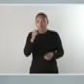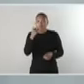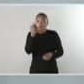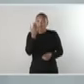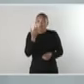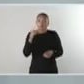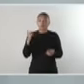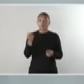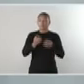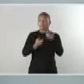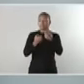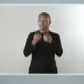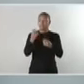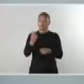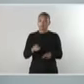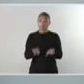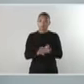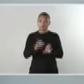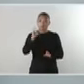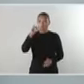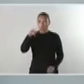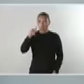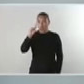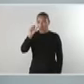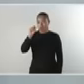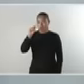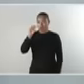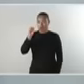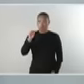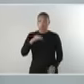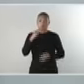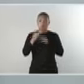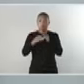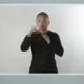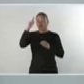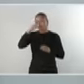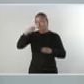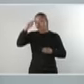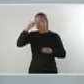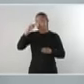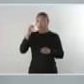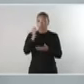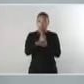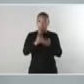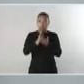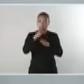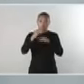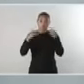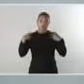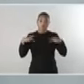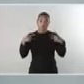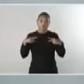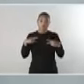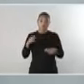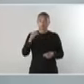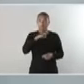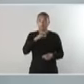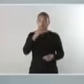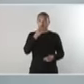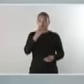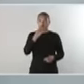y una consulta y las consultas ciudadanas para que los tamaulipecos podamos tomar decisiones